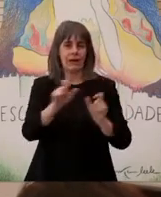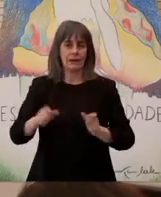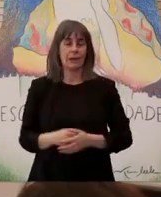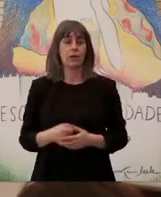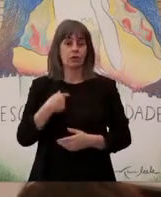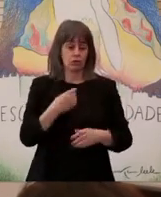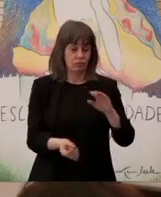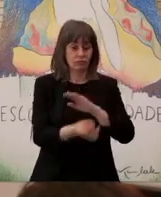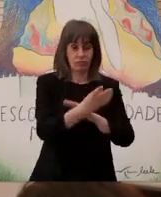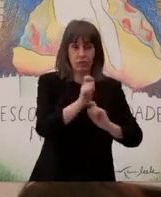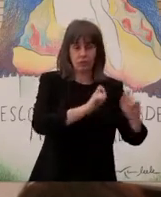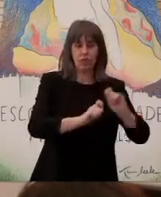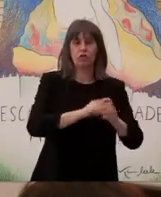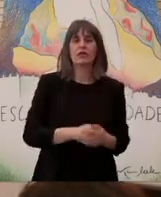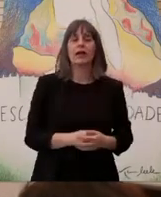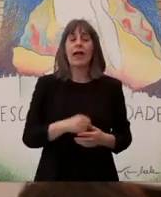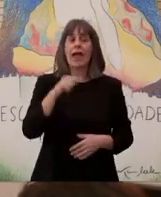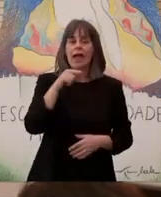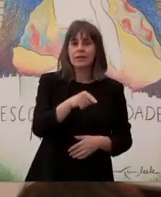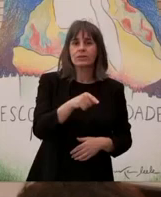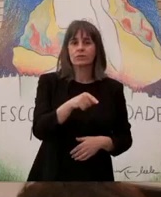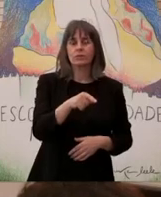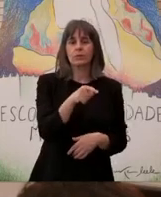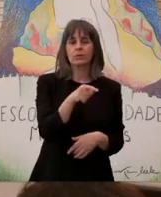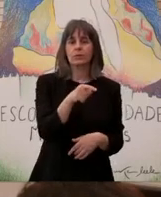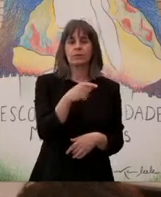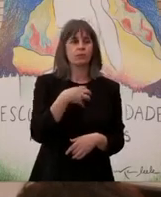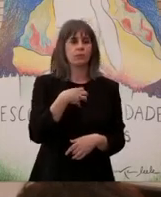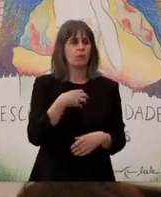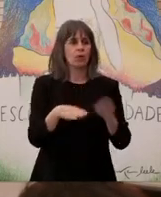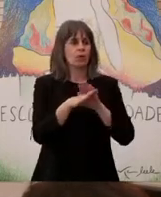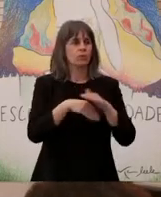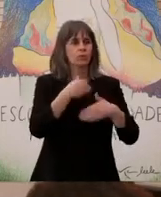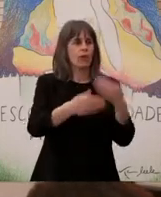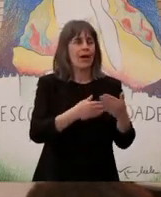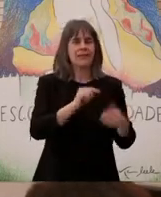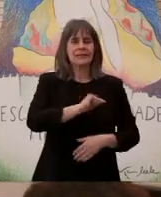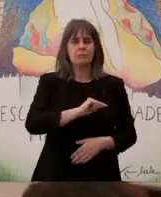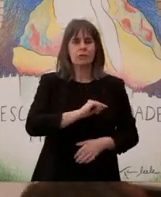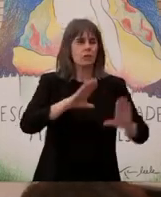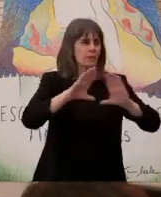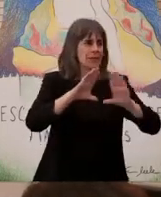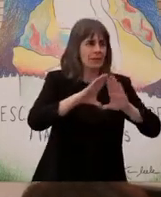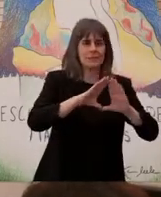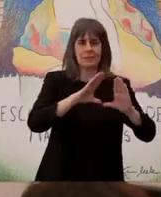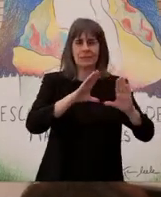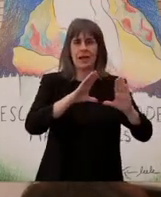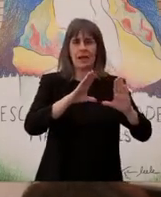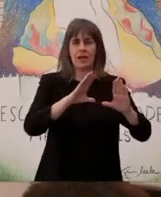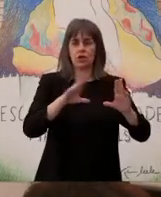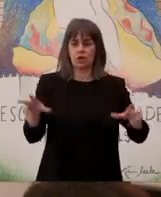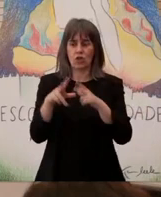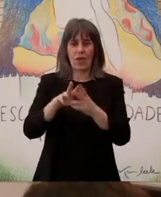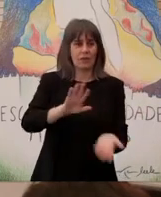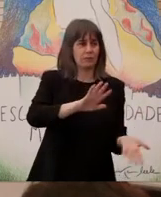la funda quiere decir esto no han podido ir adelante un sentimiento feminista un cambio radical de sociedad